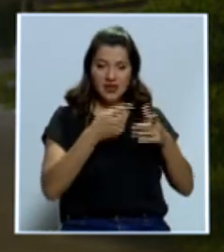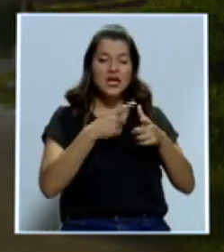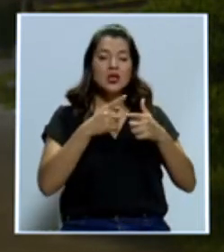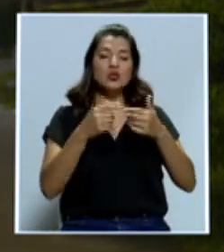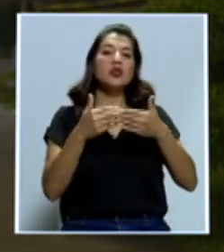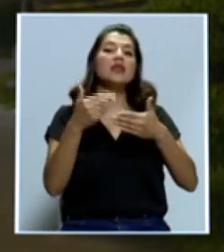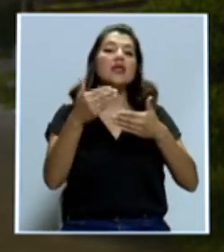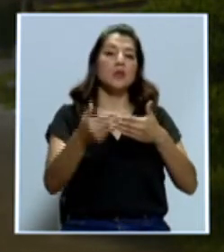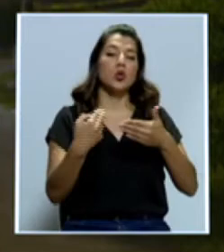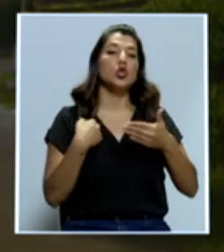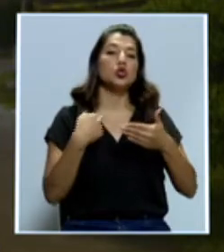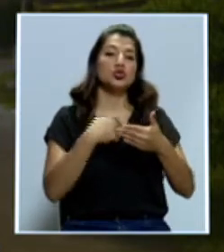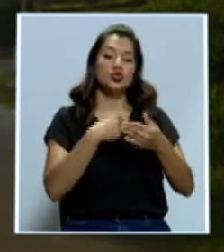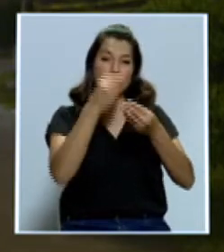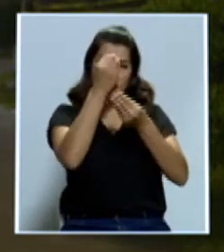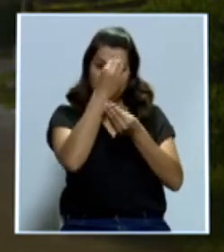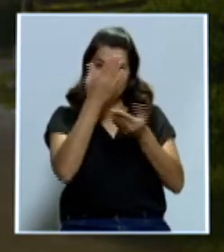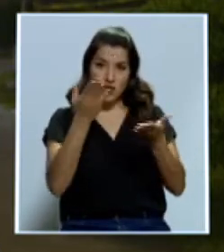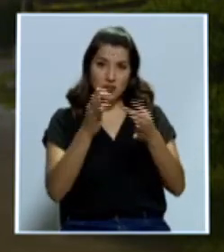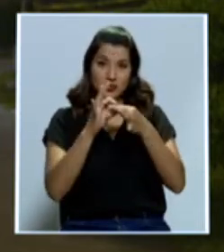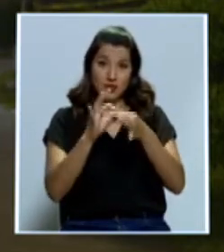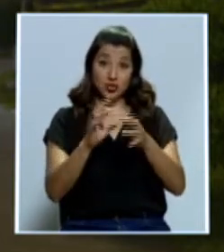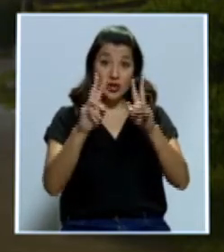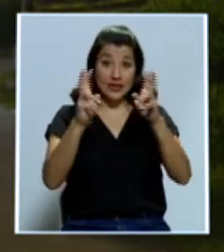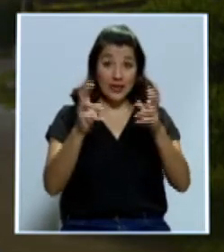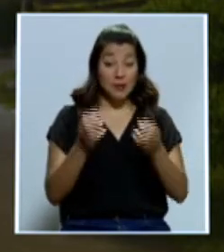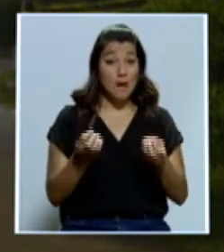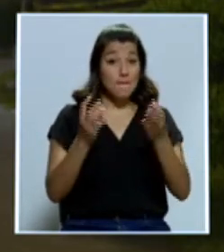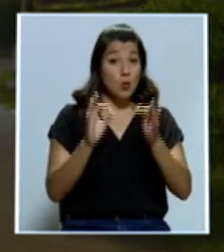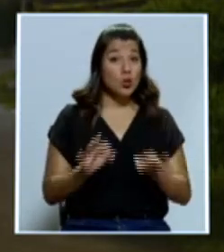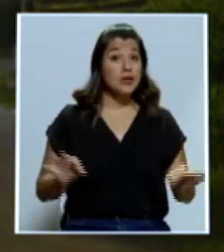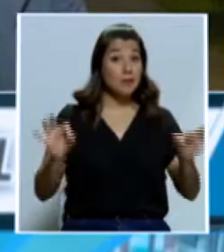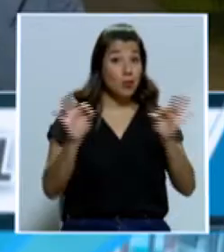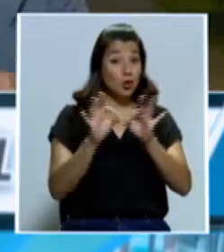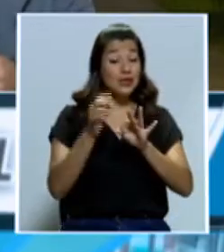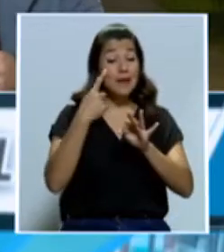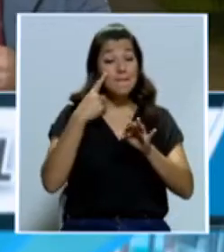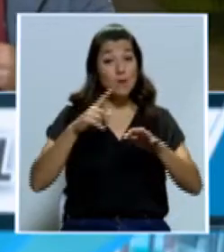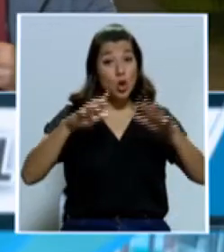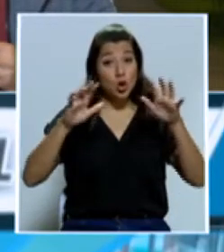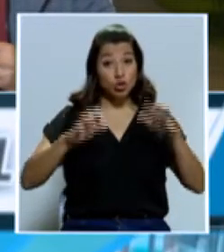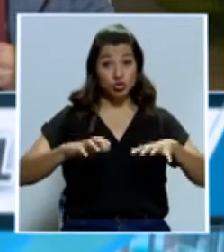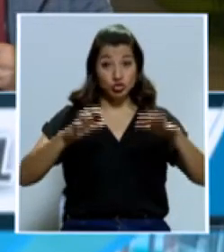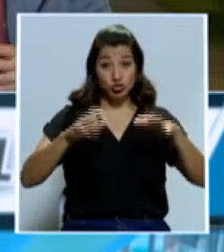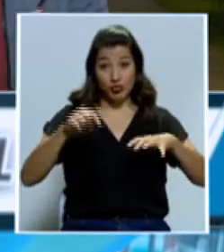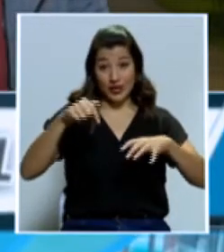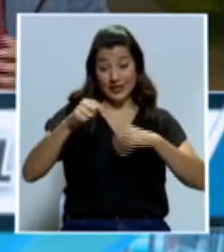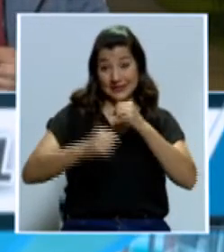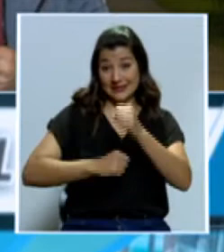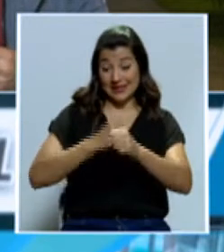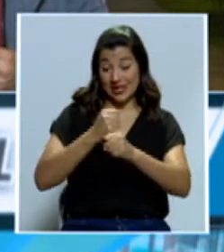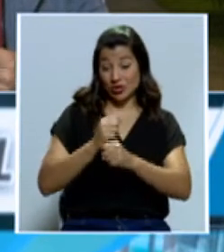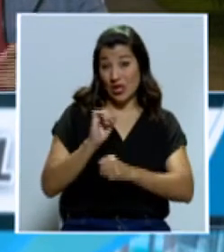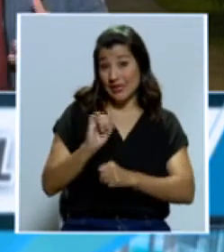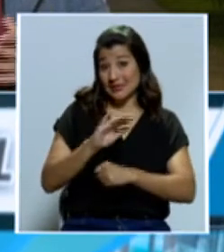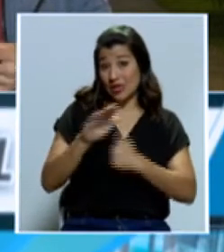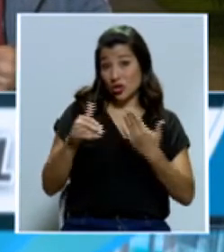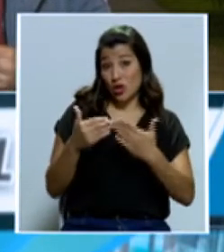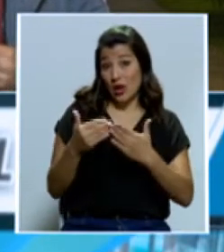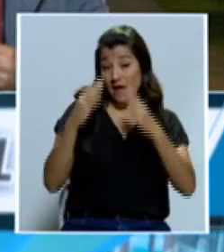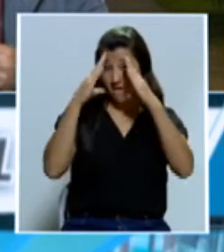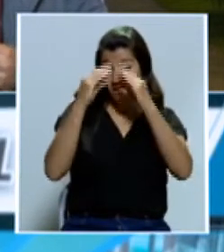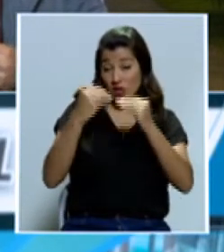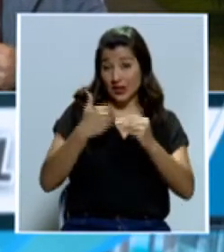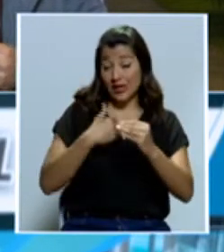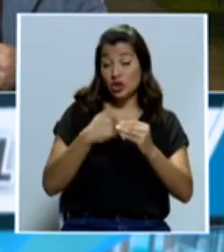estaremos también informando sobre este tema, que es importante a raíz de las lluvias que se presentaron este año. Ana Marta, esta es la información que tenemos. Regreso con